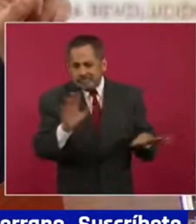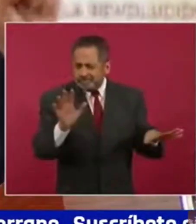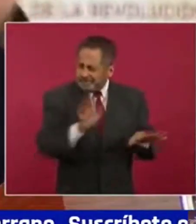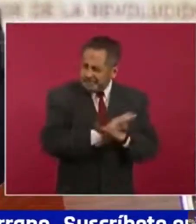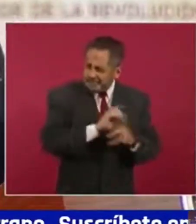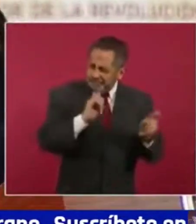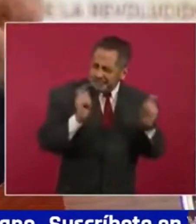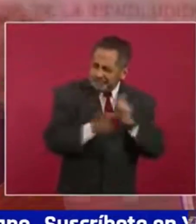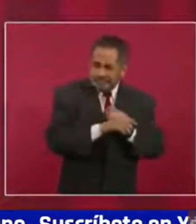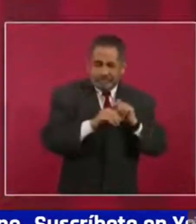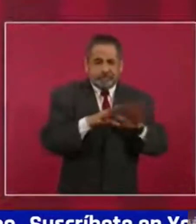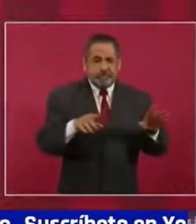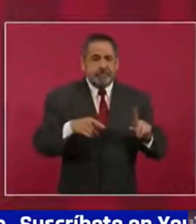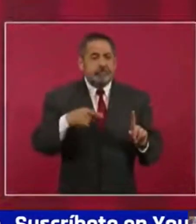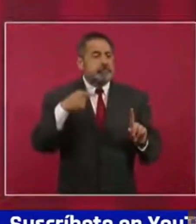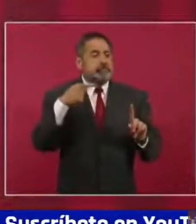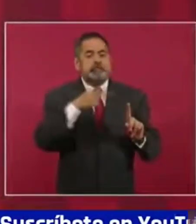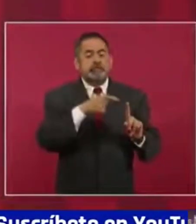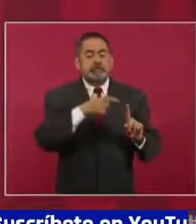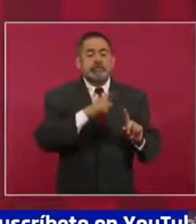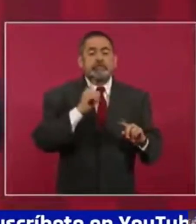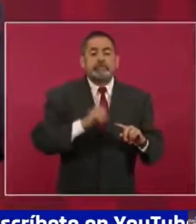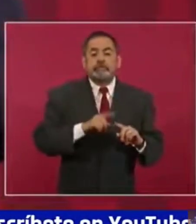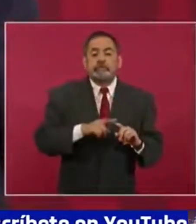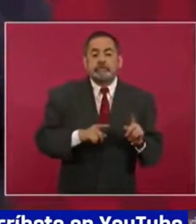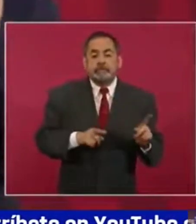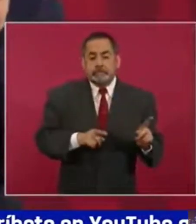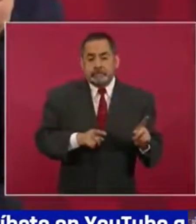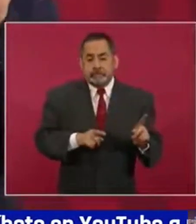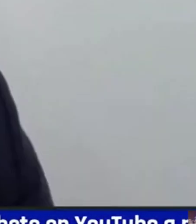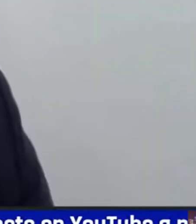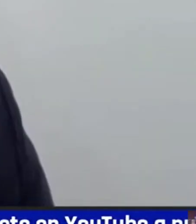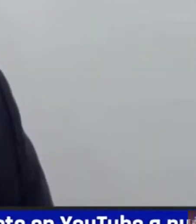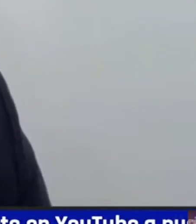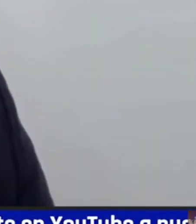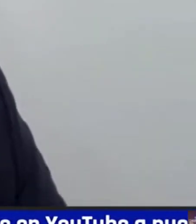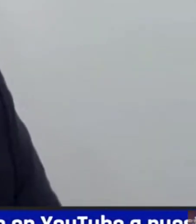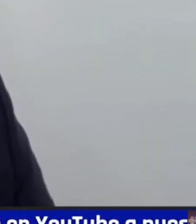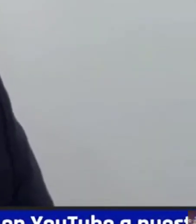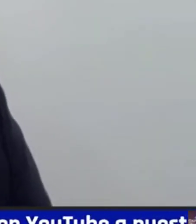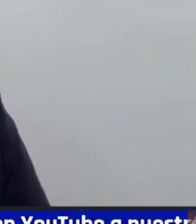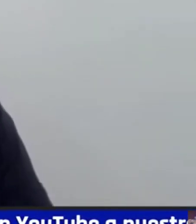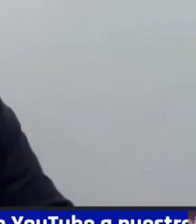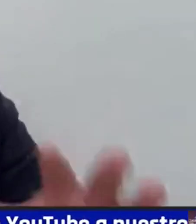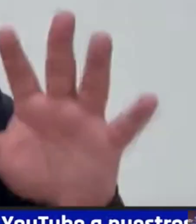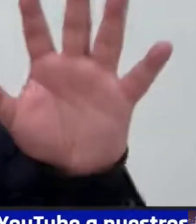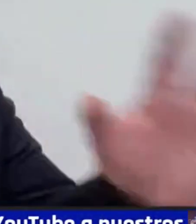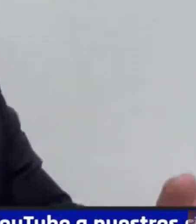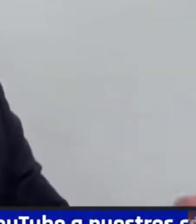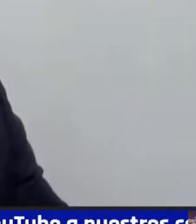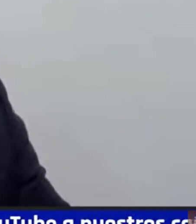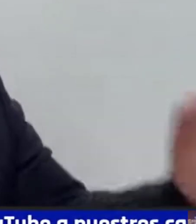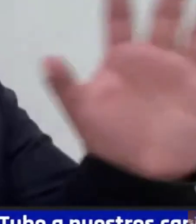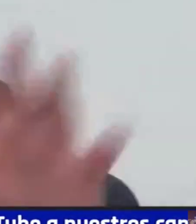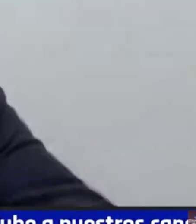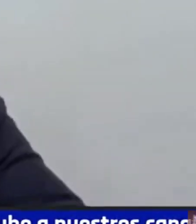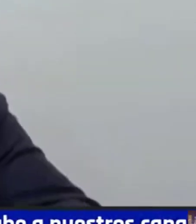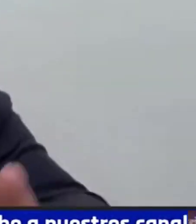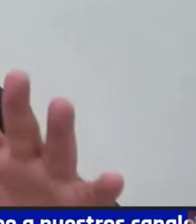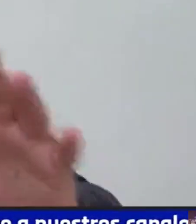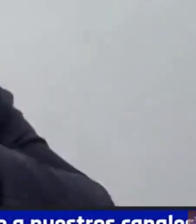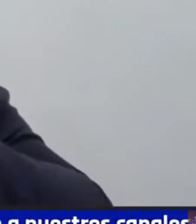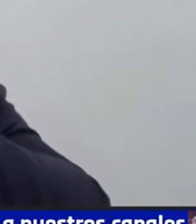se iba a disparar el dólar, que va de la mano con lo de compren dólares de Chumel Torres y este tuit que dicen que no